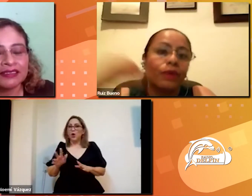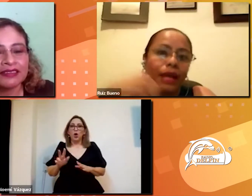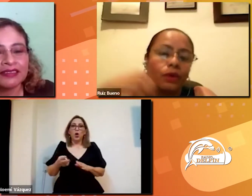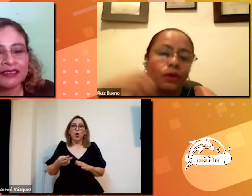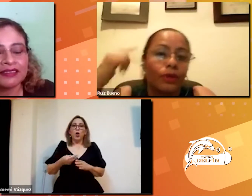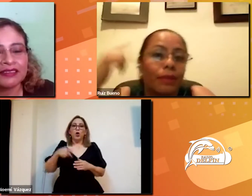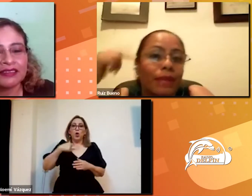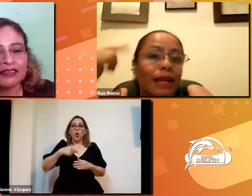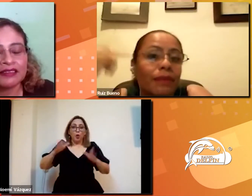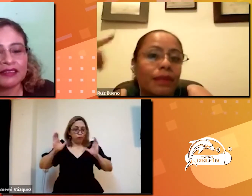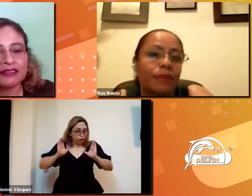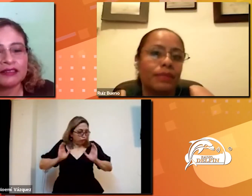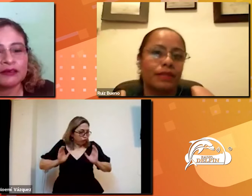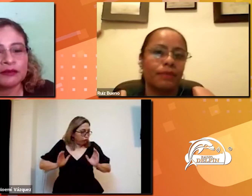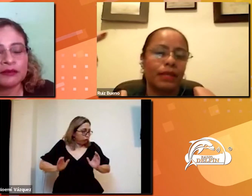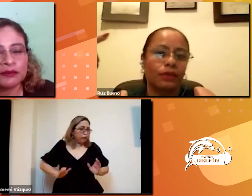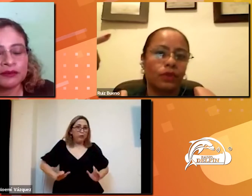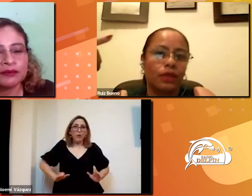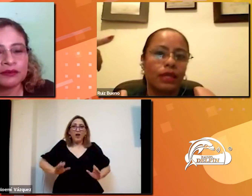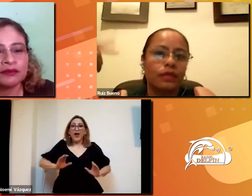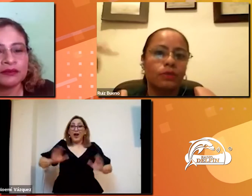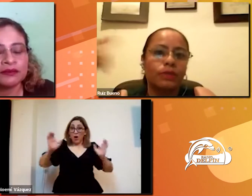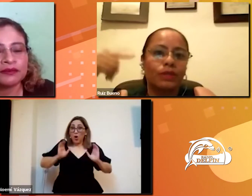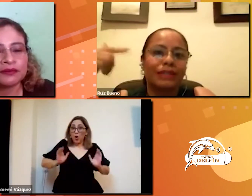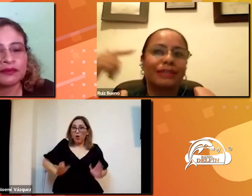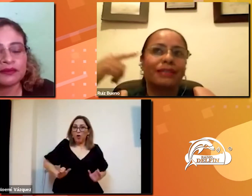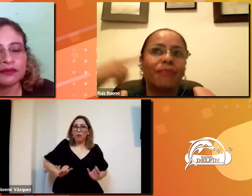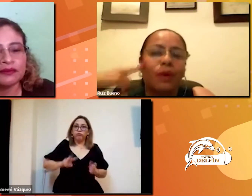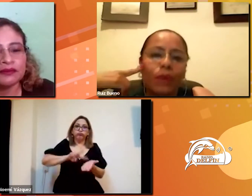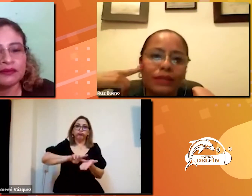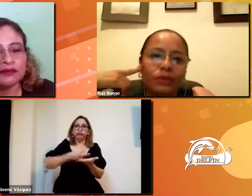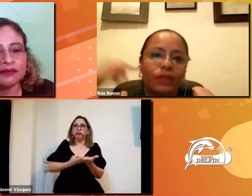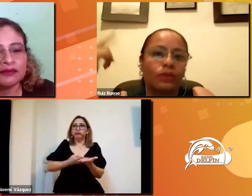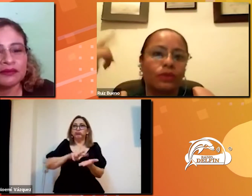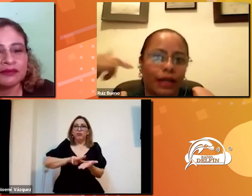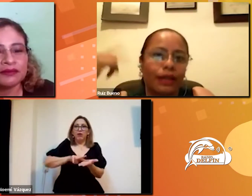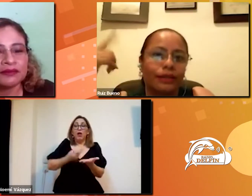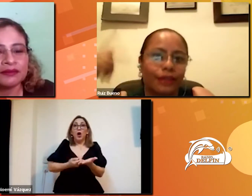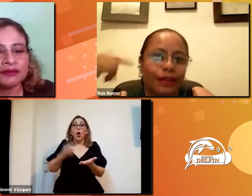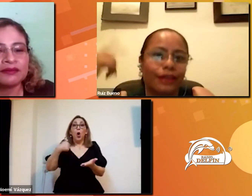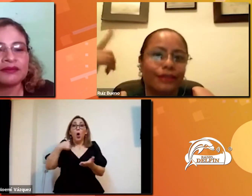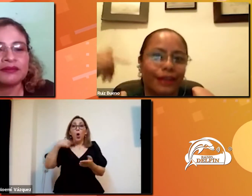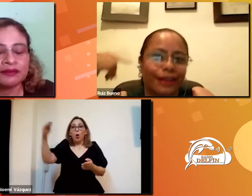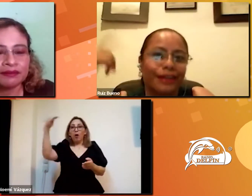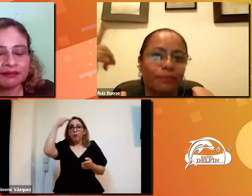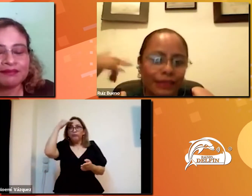nivel orgánico, pero también a nivel de pensamientos. Son personas que dicen, me acuesto y estoy